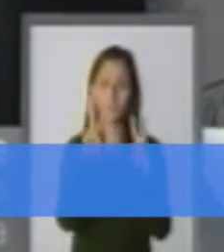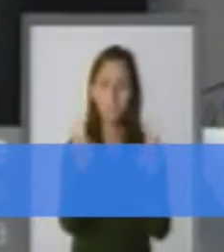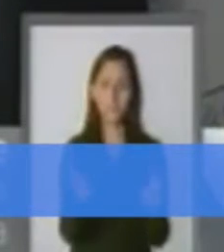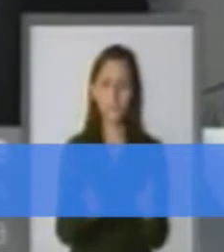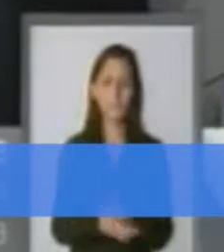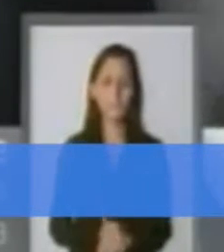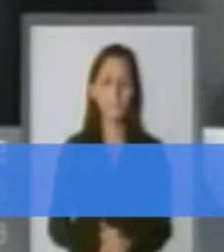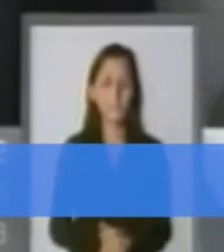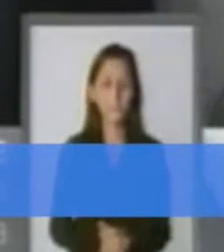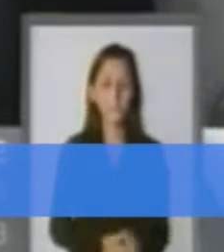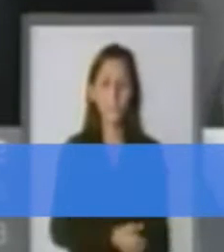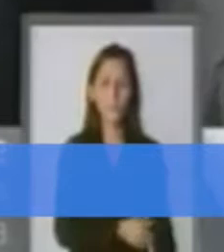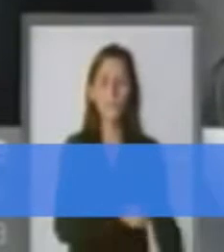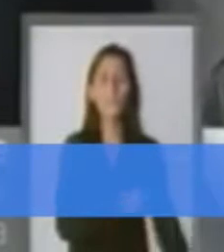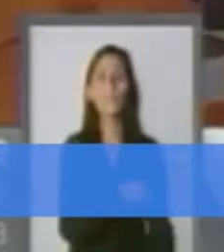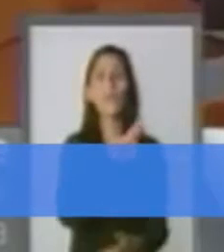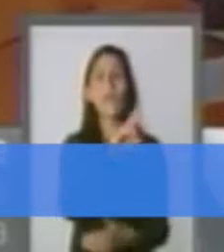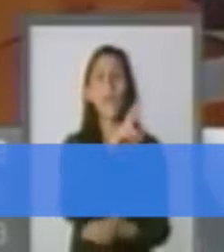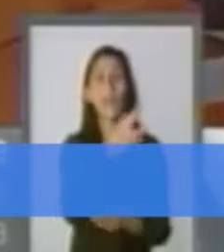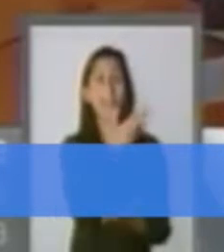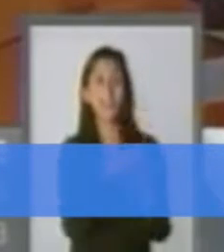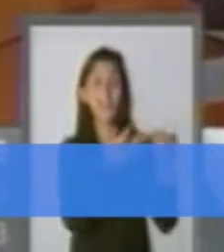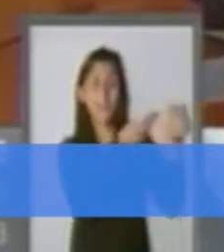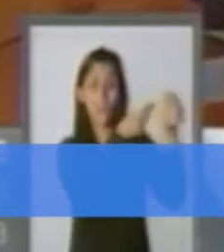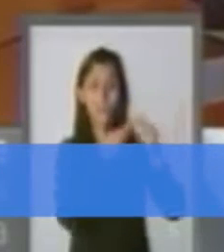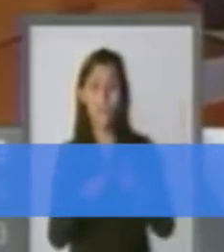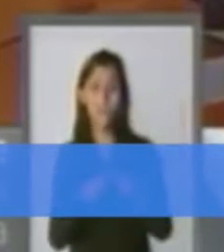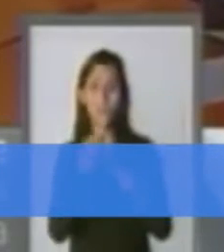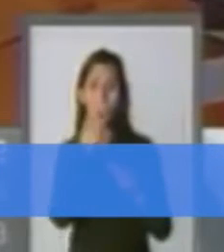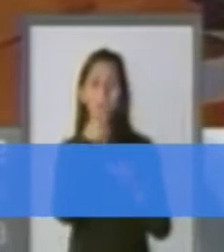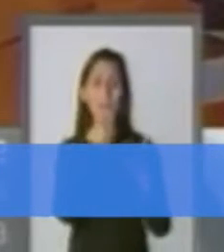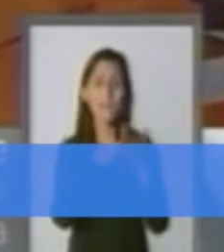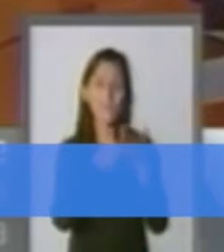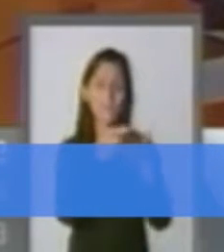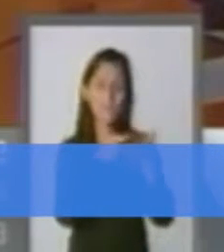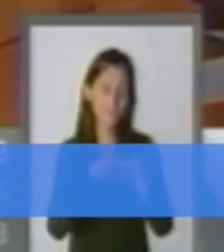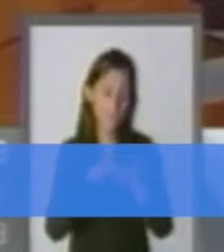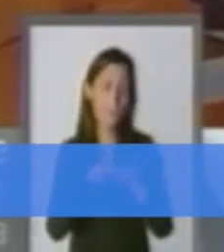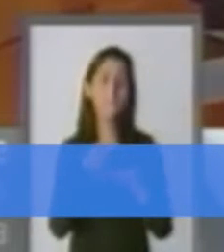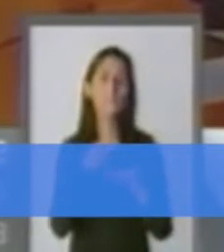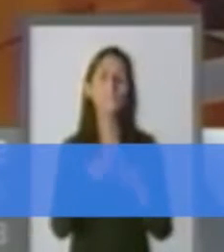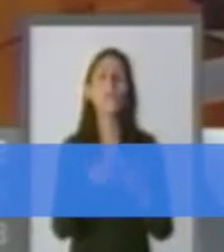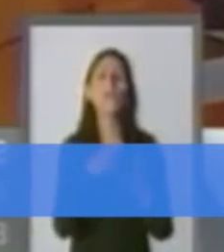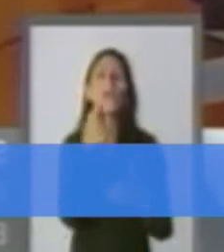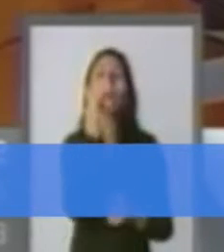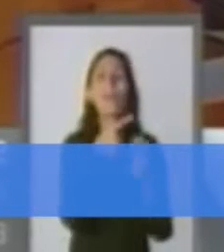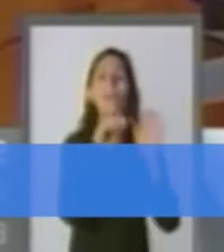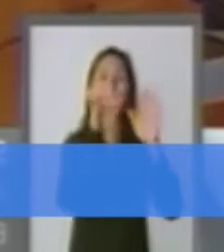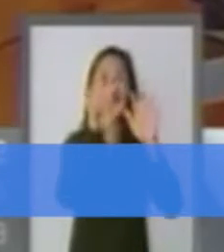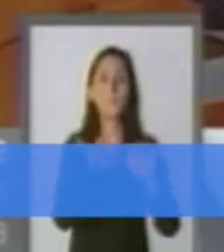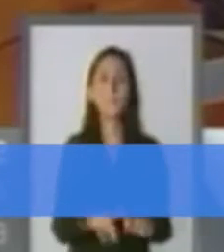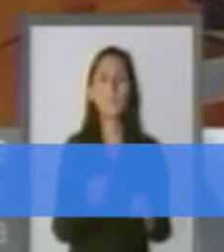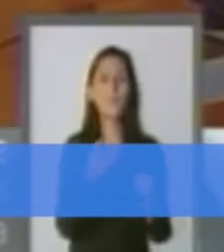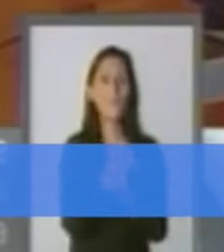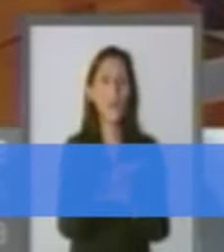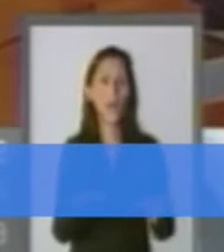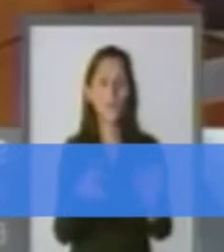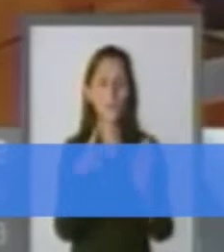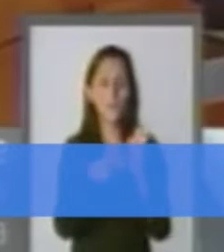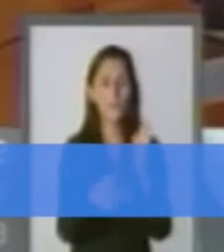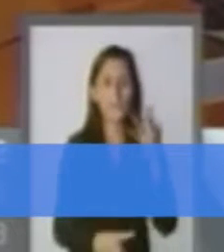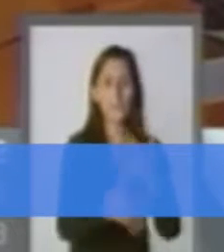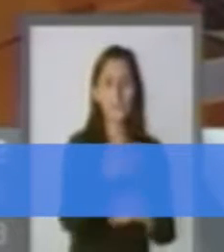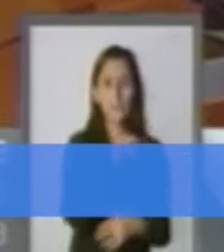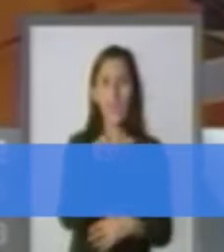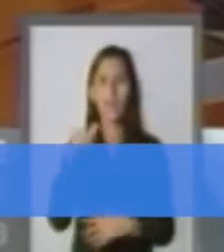sociedad al no aprobar publicación, pues quedamos todavía más y mal, ¿no? Y perdón por mis términos, que no son nada coloquiales, pero cuando